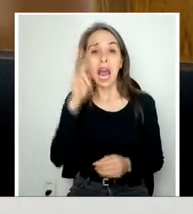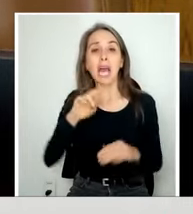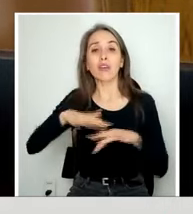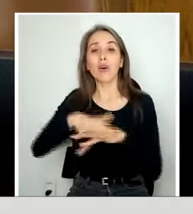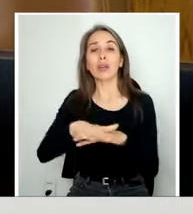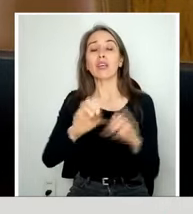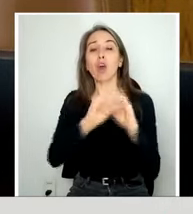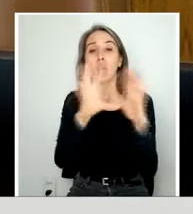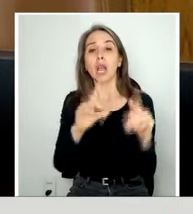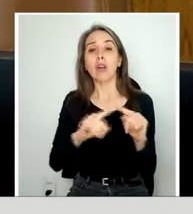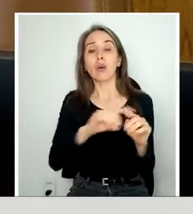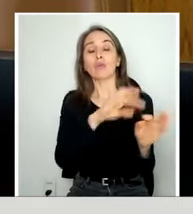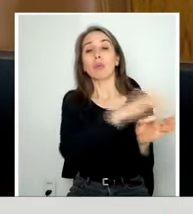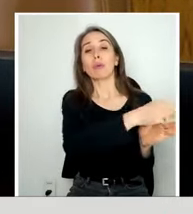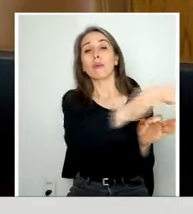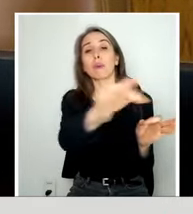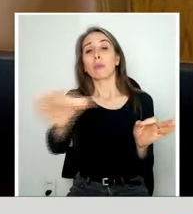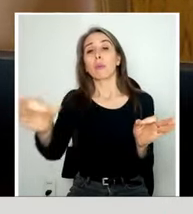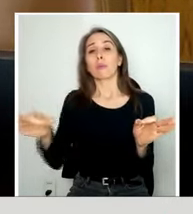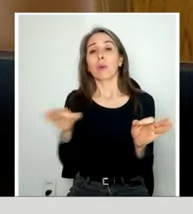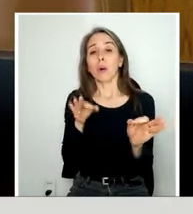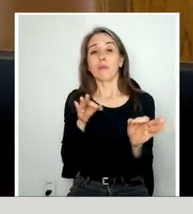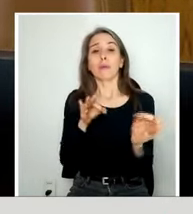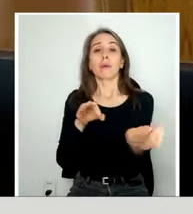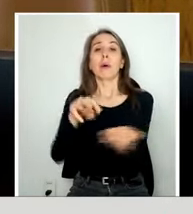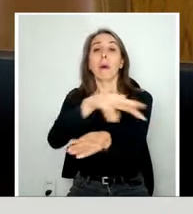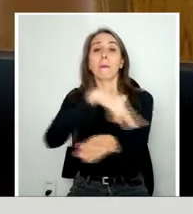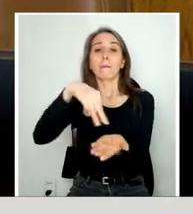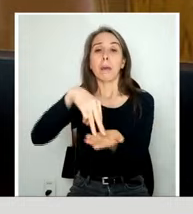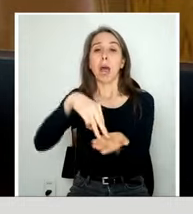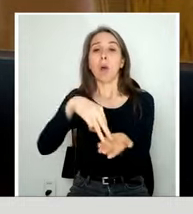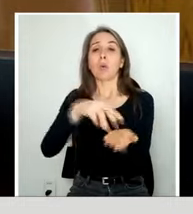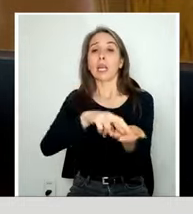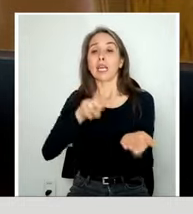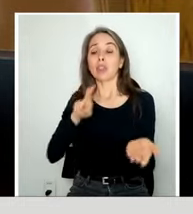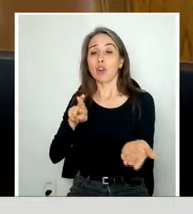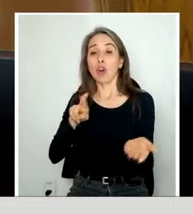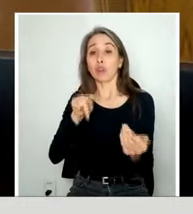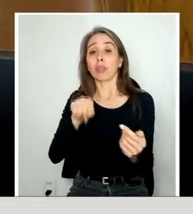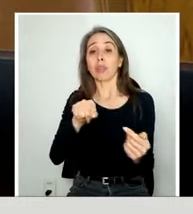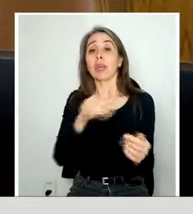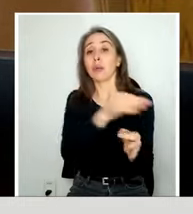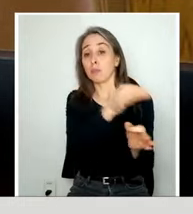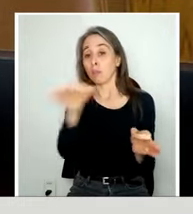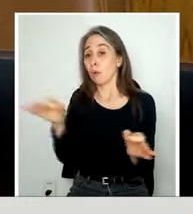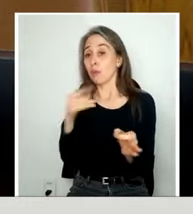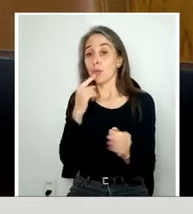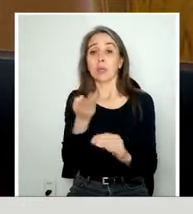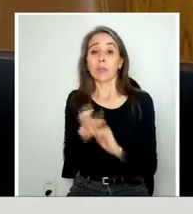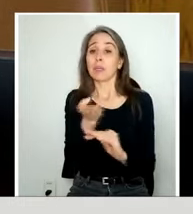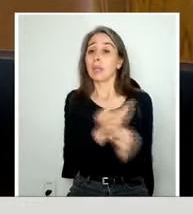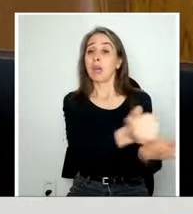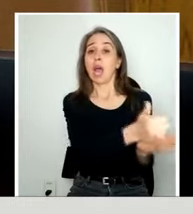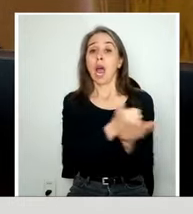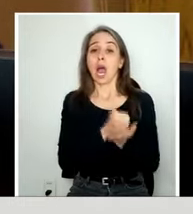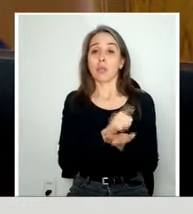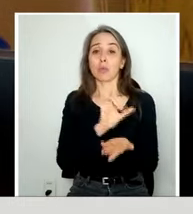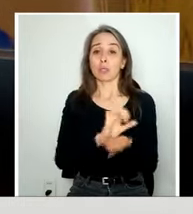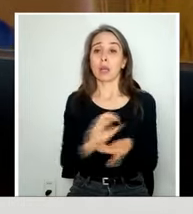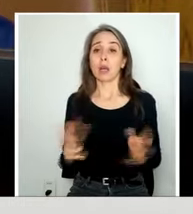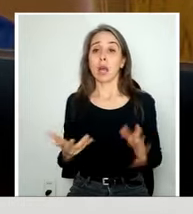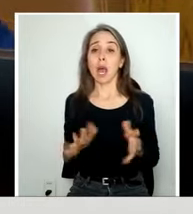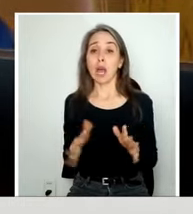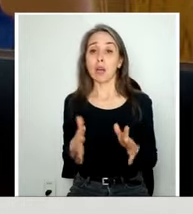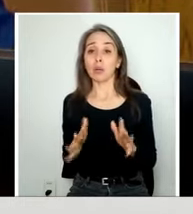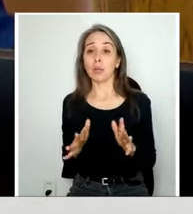sectores del maule Norte y la verdad que todos ellos claman por ayuda probablemente la